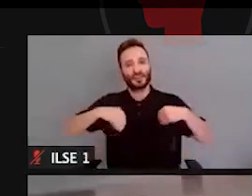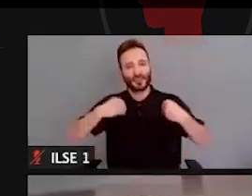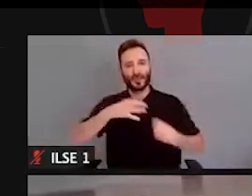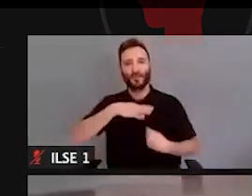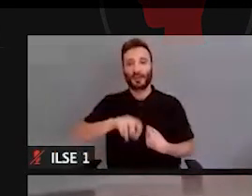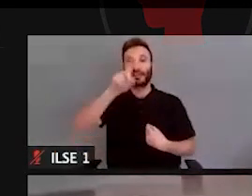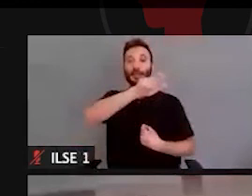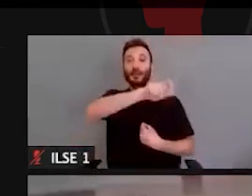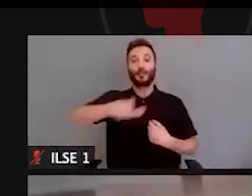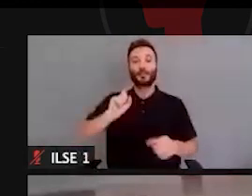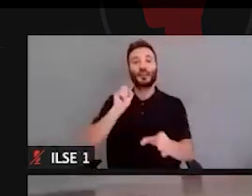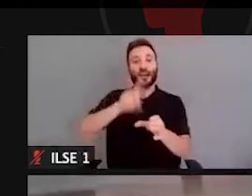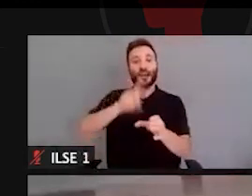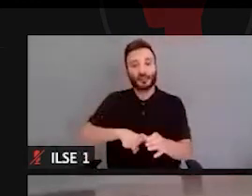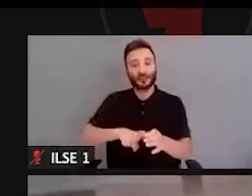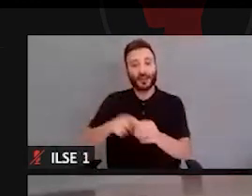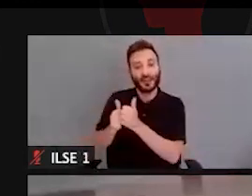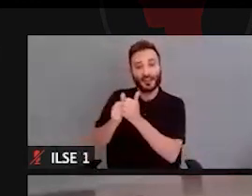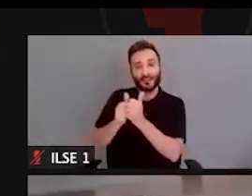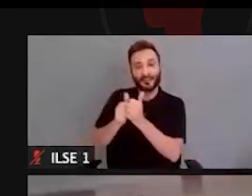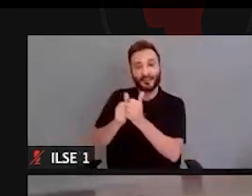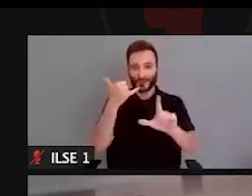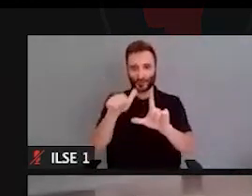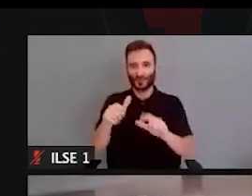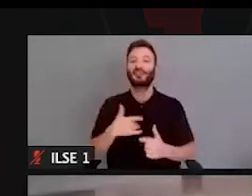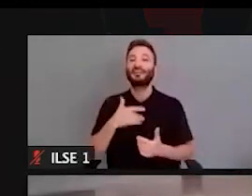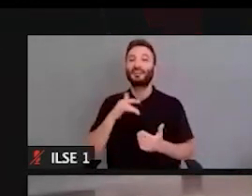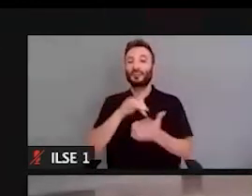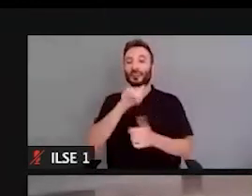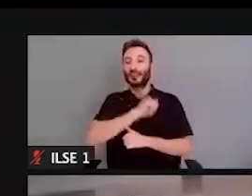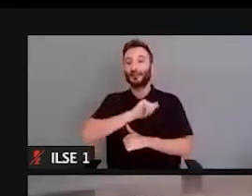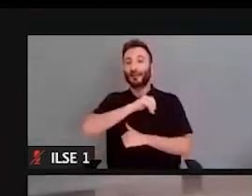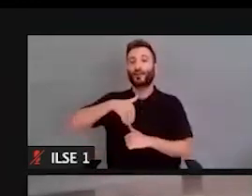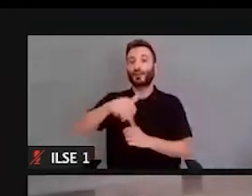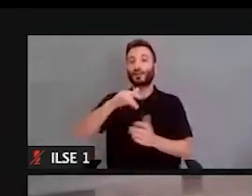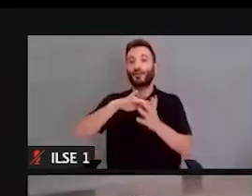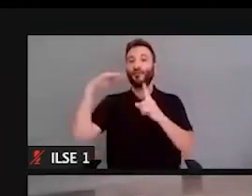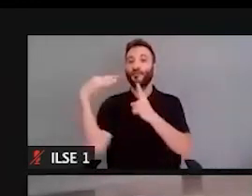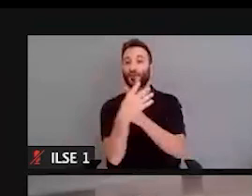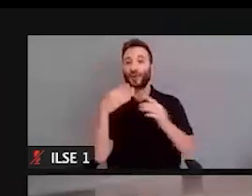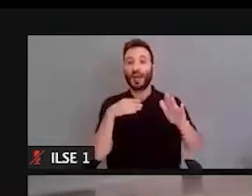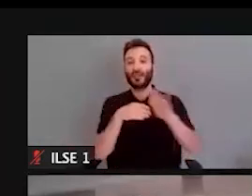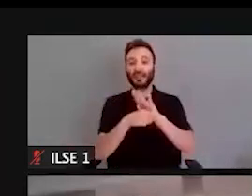estéis acompañando esta tarde. Os esperamos en el próximo foro sobre accesibilidad y